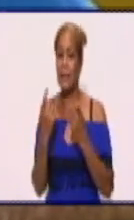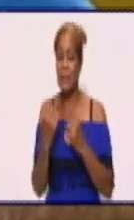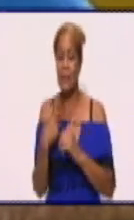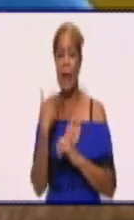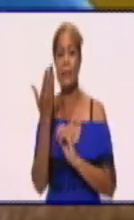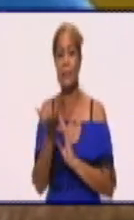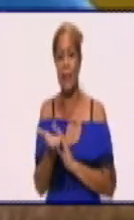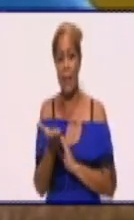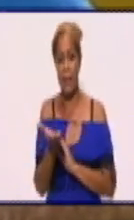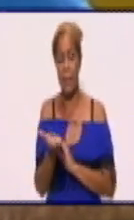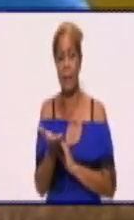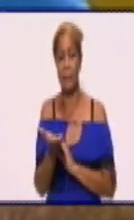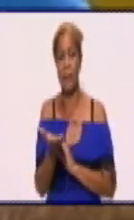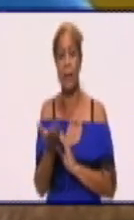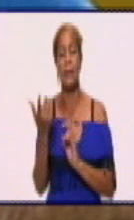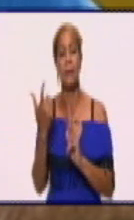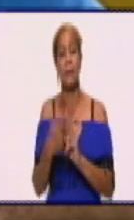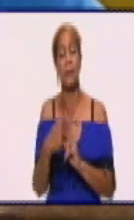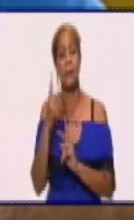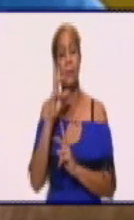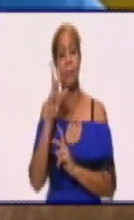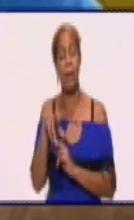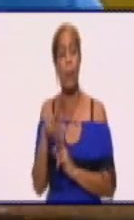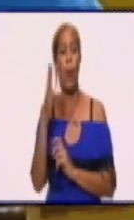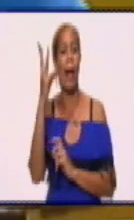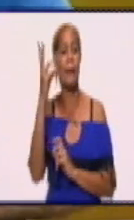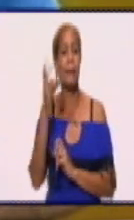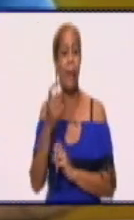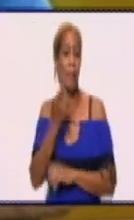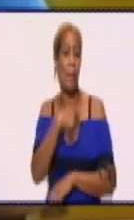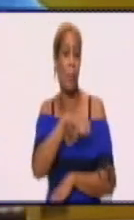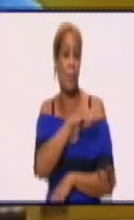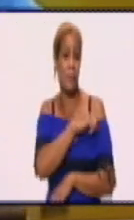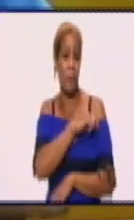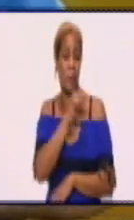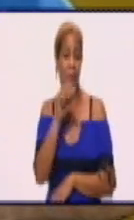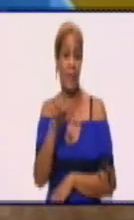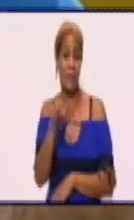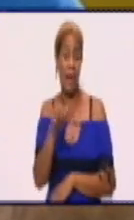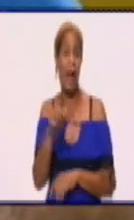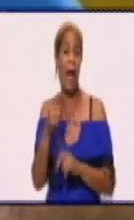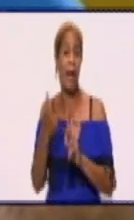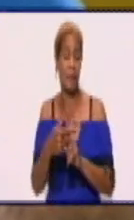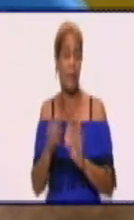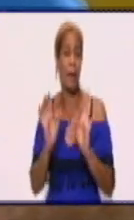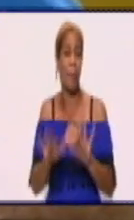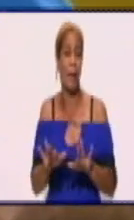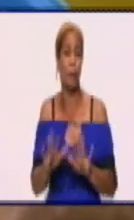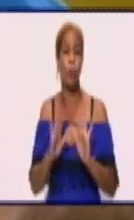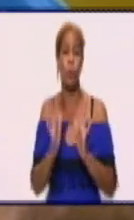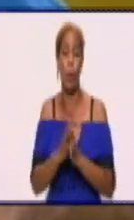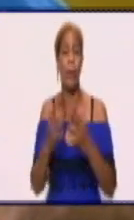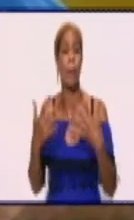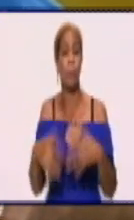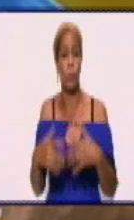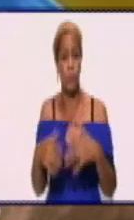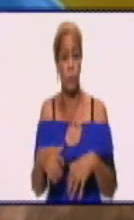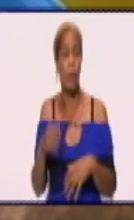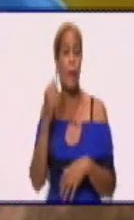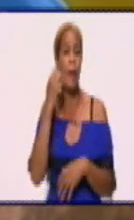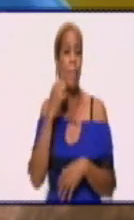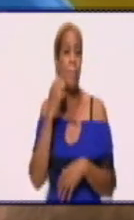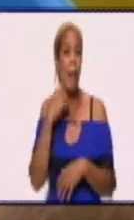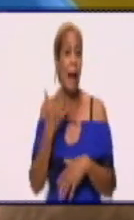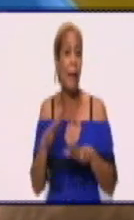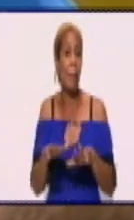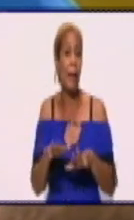en estos momentos la cantidad de población que está ahí esperando las producciones nuestras es mucho mayor que en años anteriores,